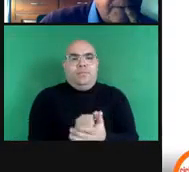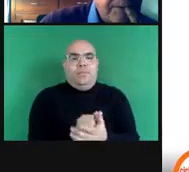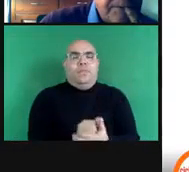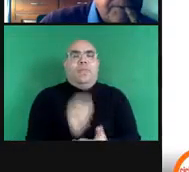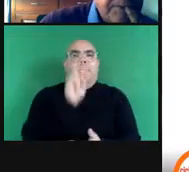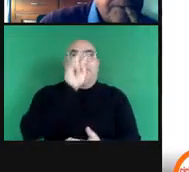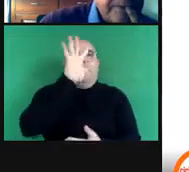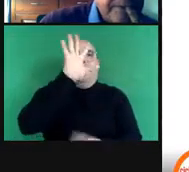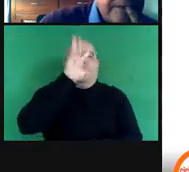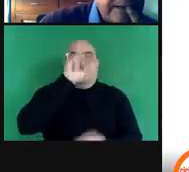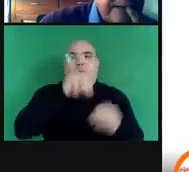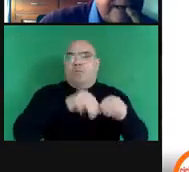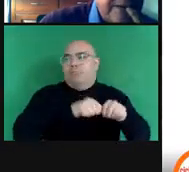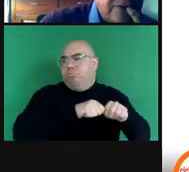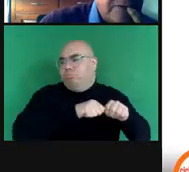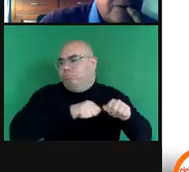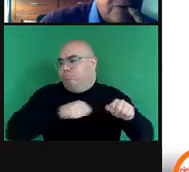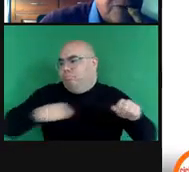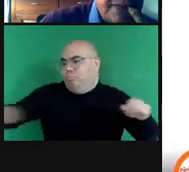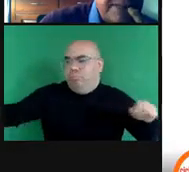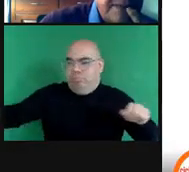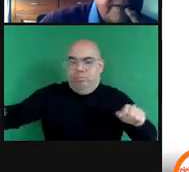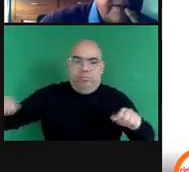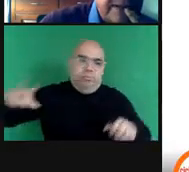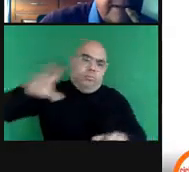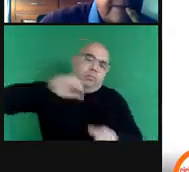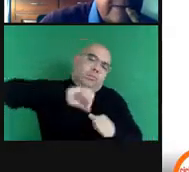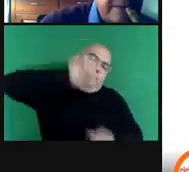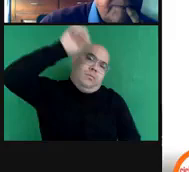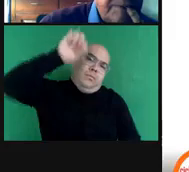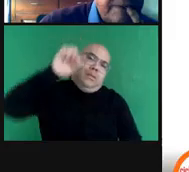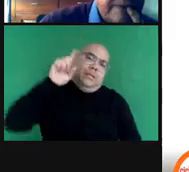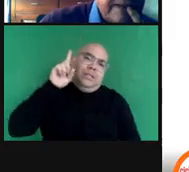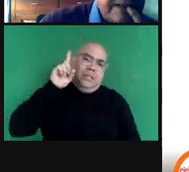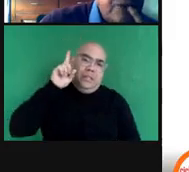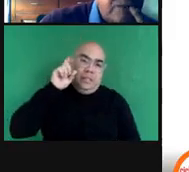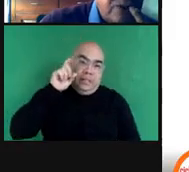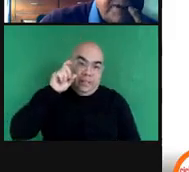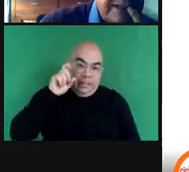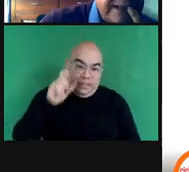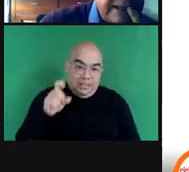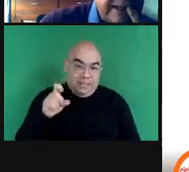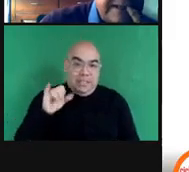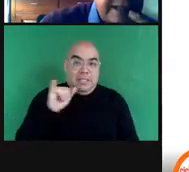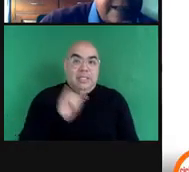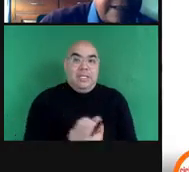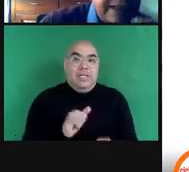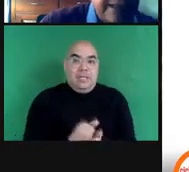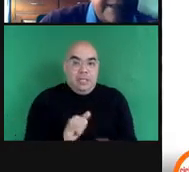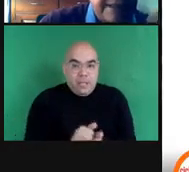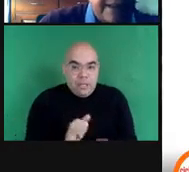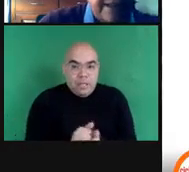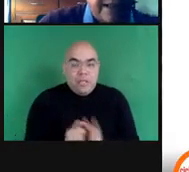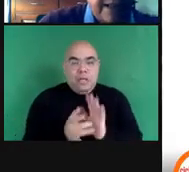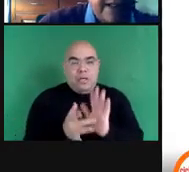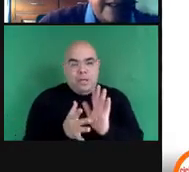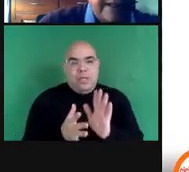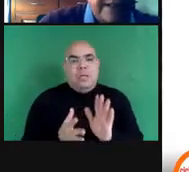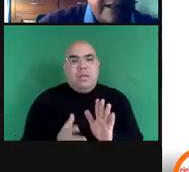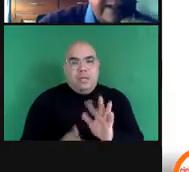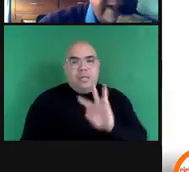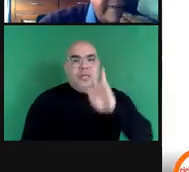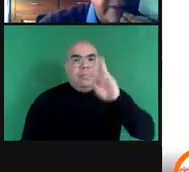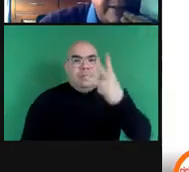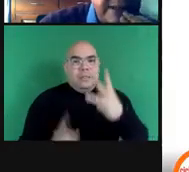largo y de alto como unos 6 metros de alto, que es un bosque. Está en tres